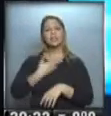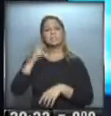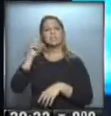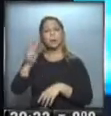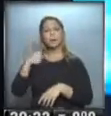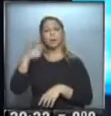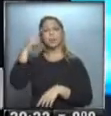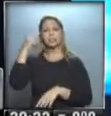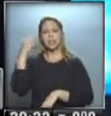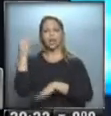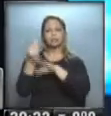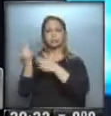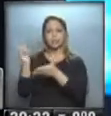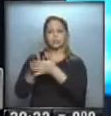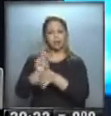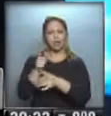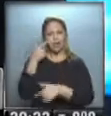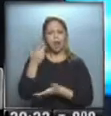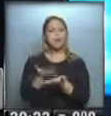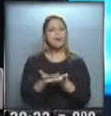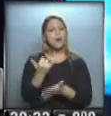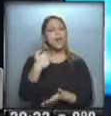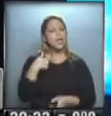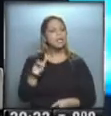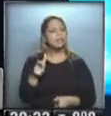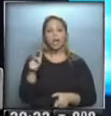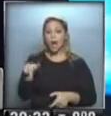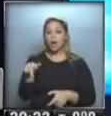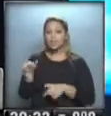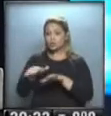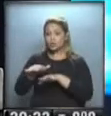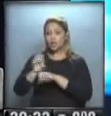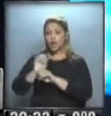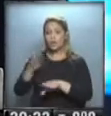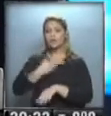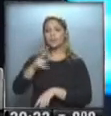pensaron eso. Y lo que demostró esta situación es que aún en la peor situación, el Frente de la